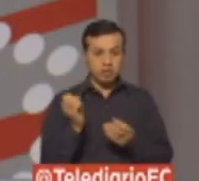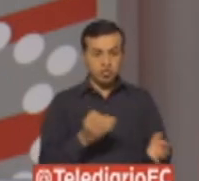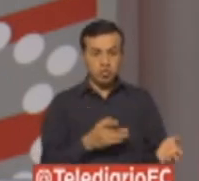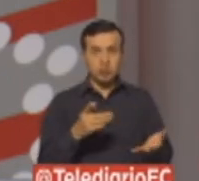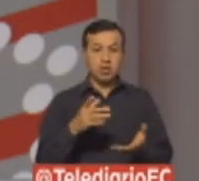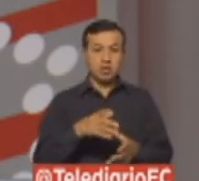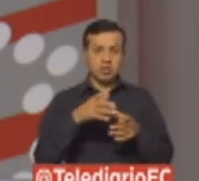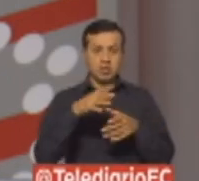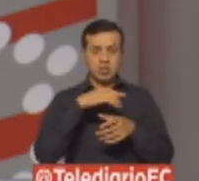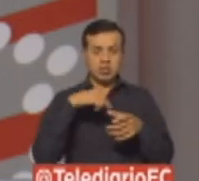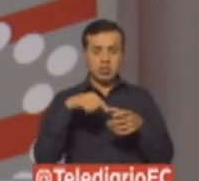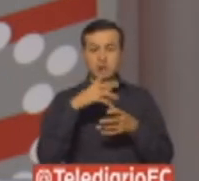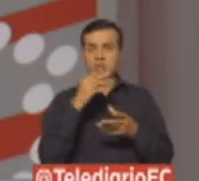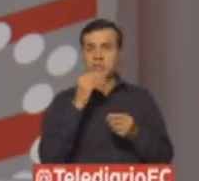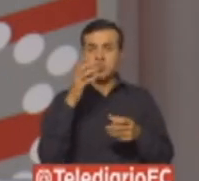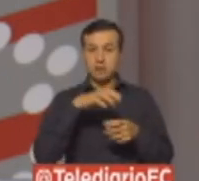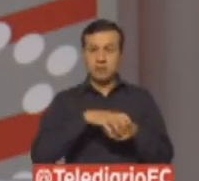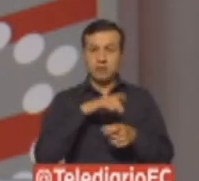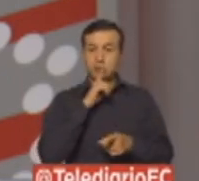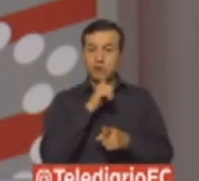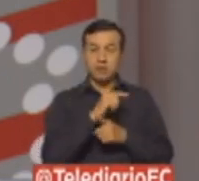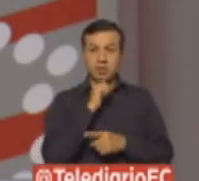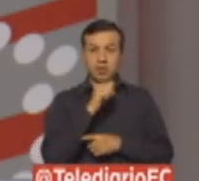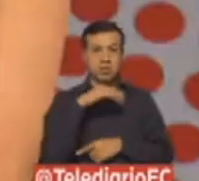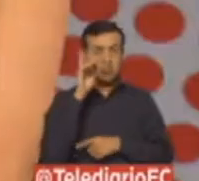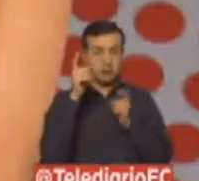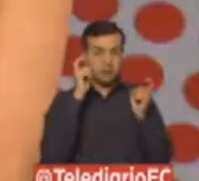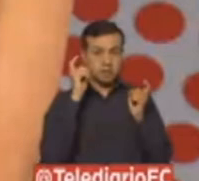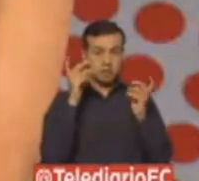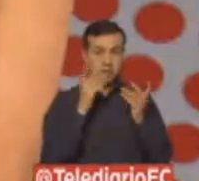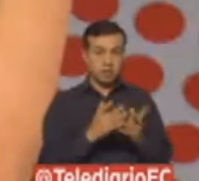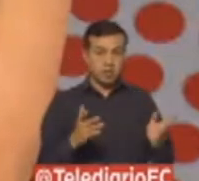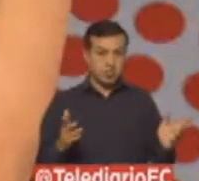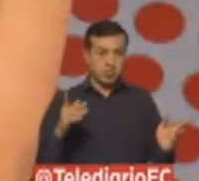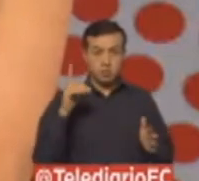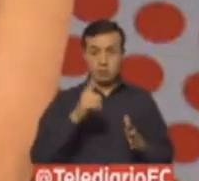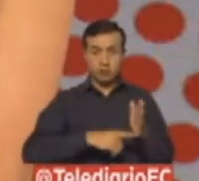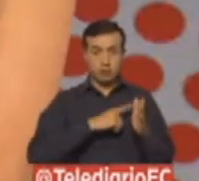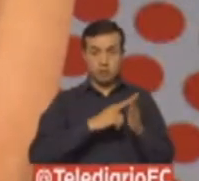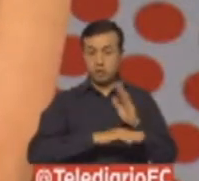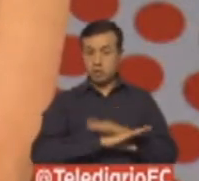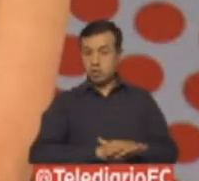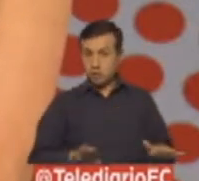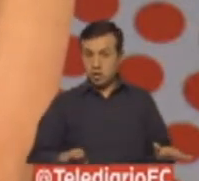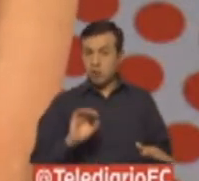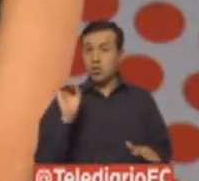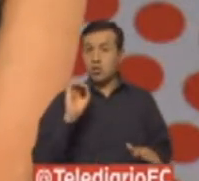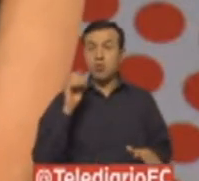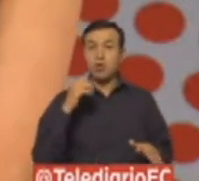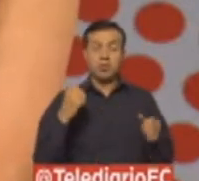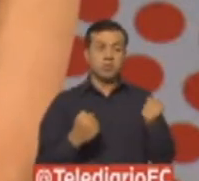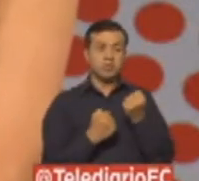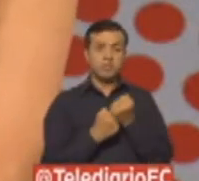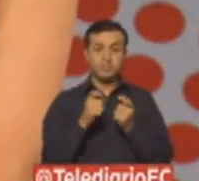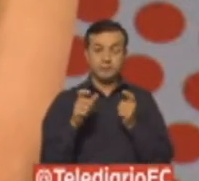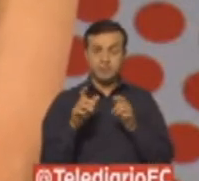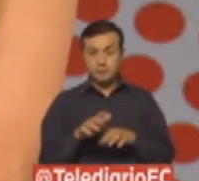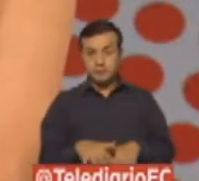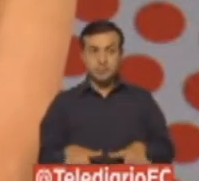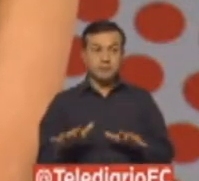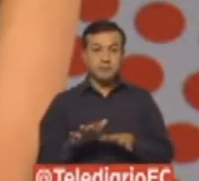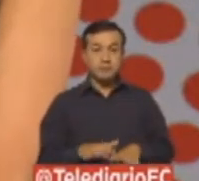este proceso hay mucho por hacer para el control simplemente es la prohibición o la colaboración de los sectores